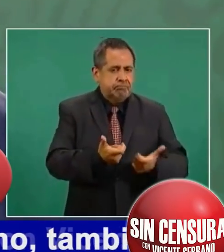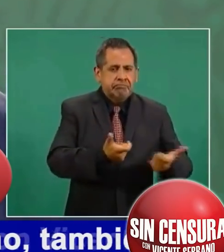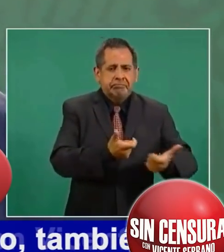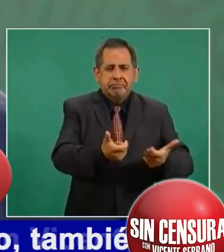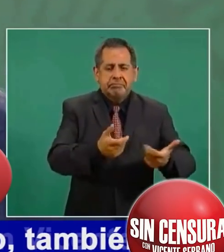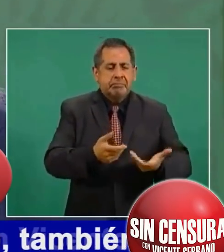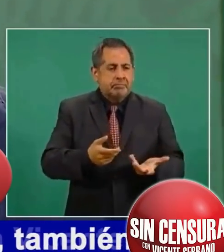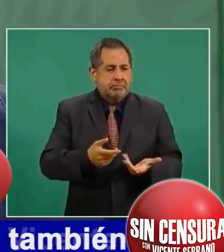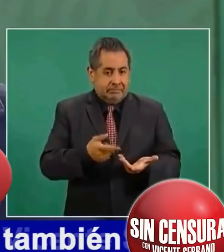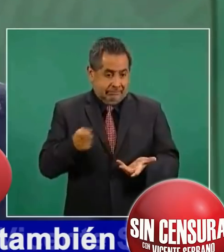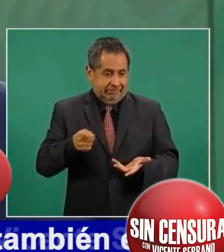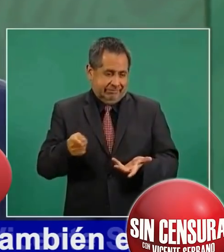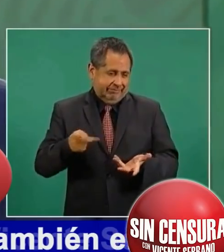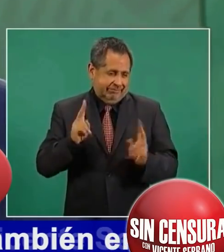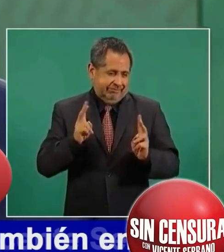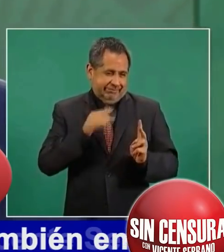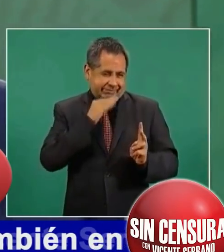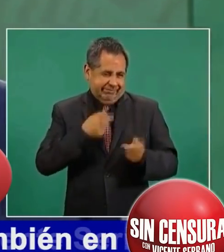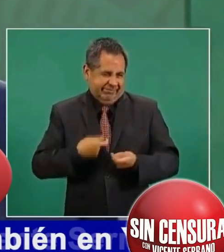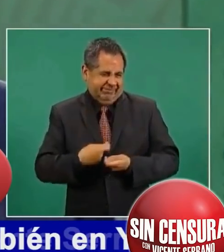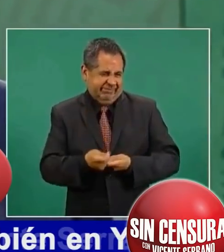el maíz,